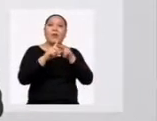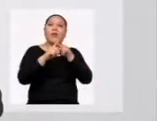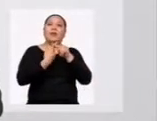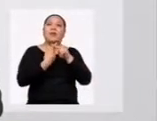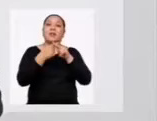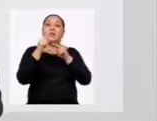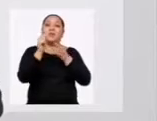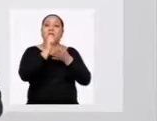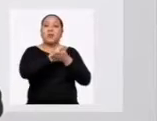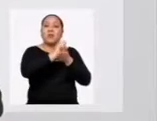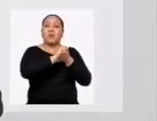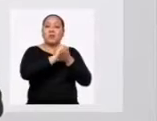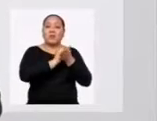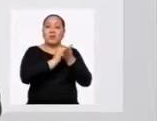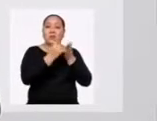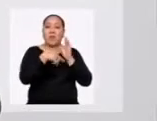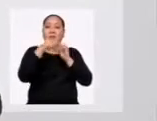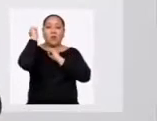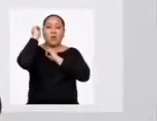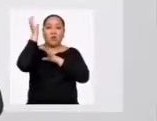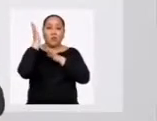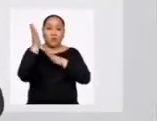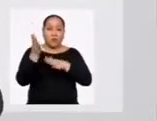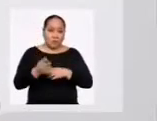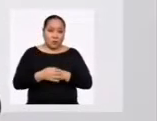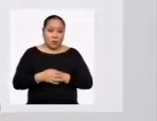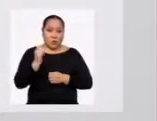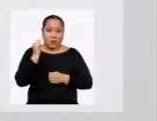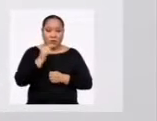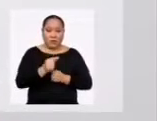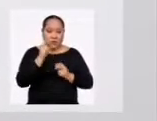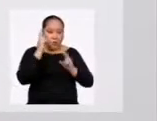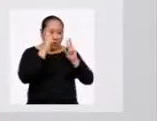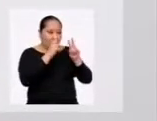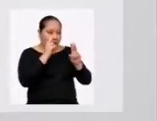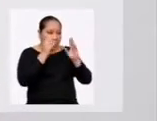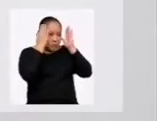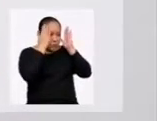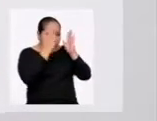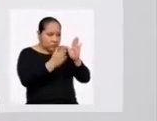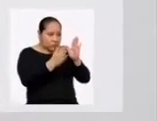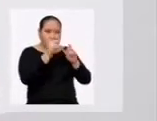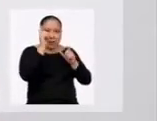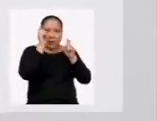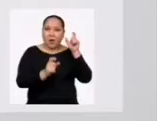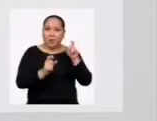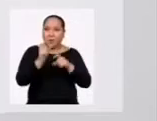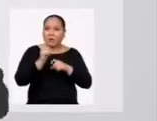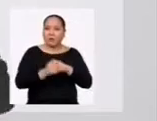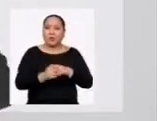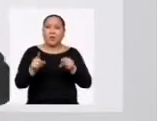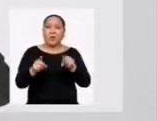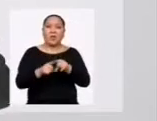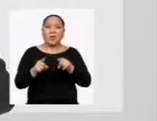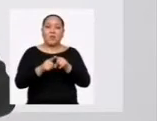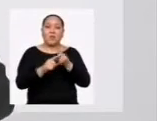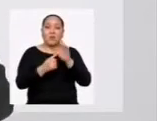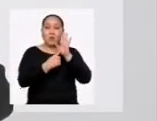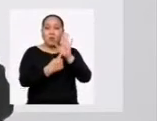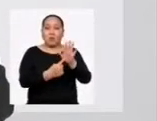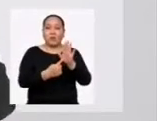introducción de un texto expositivo, que además de capturar la atención del público lector, debe cumplir con